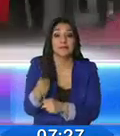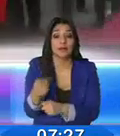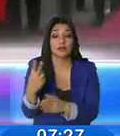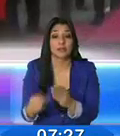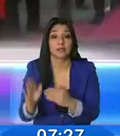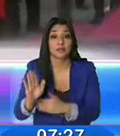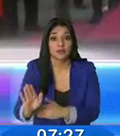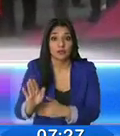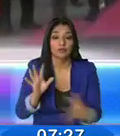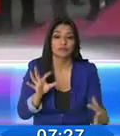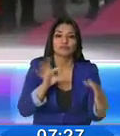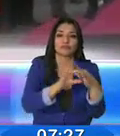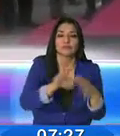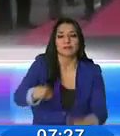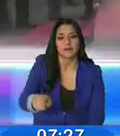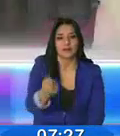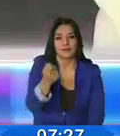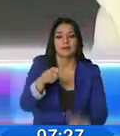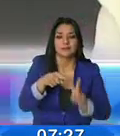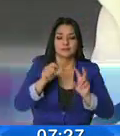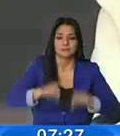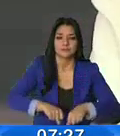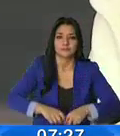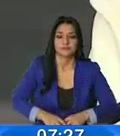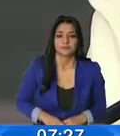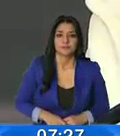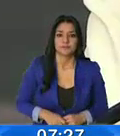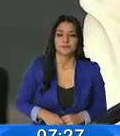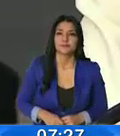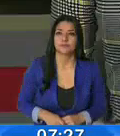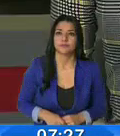hijo, con ese canal de televisión.